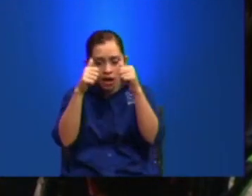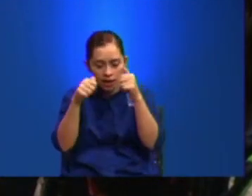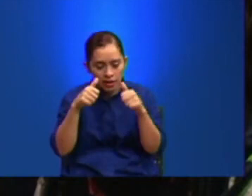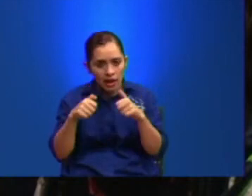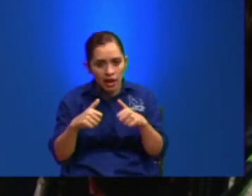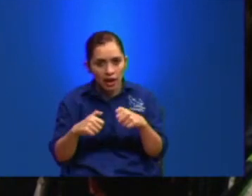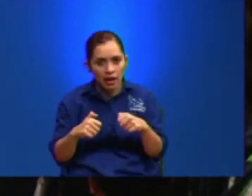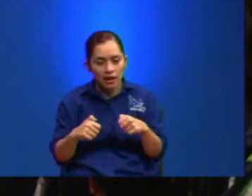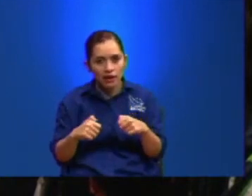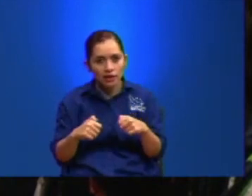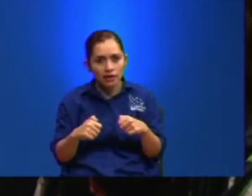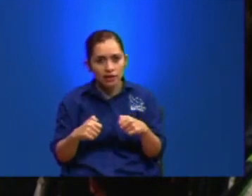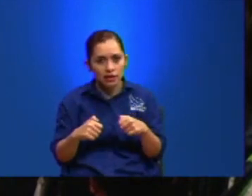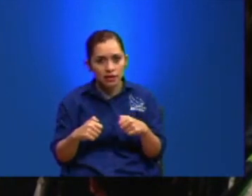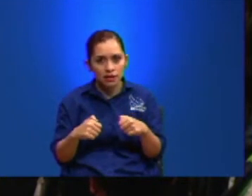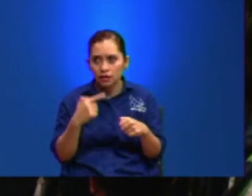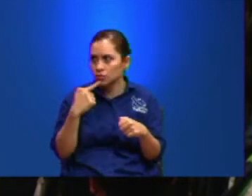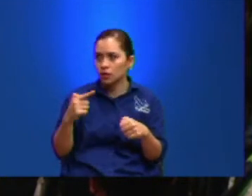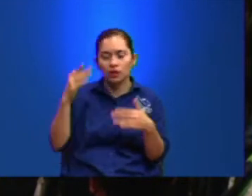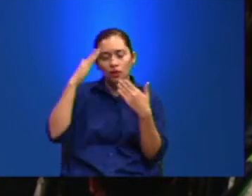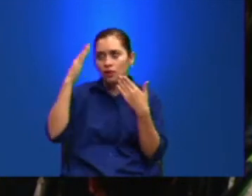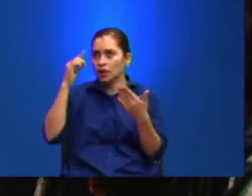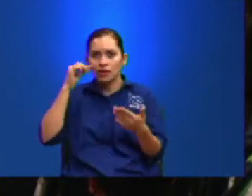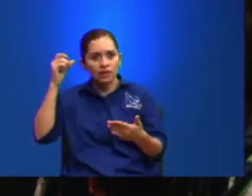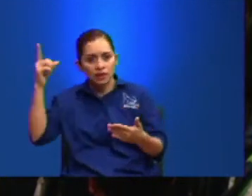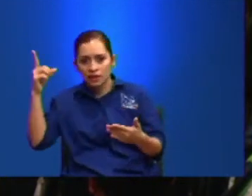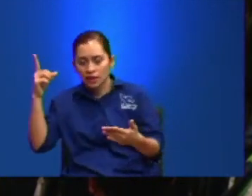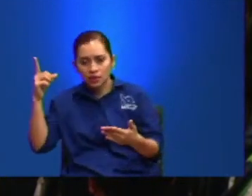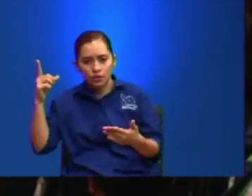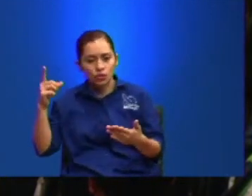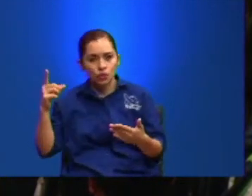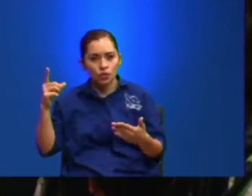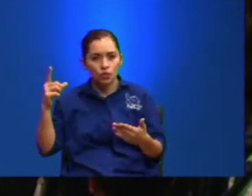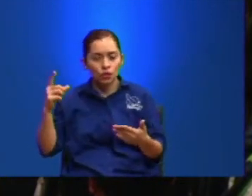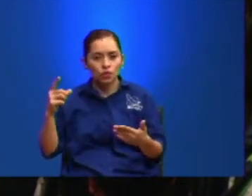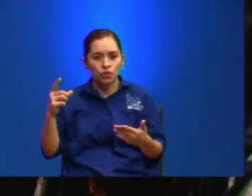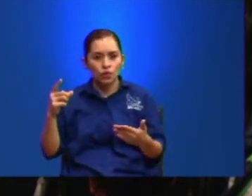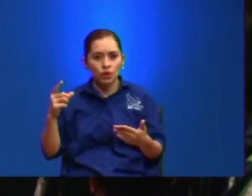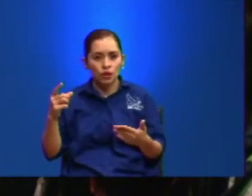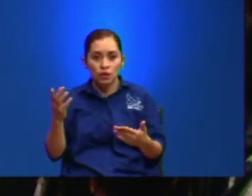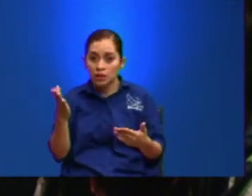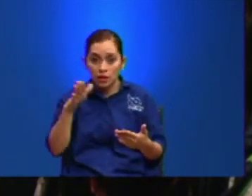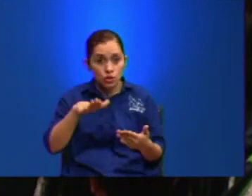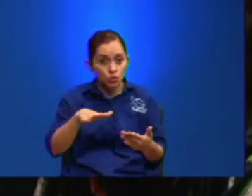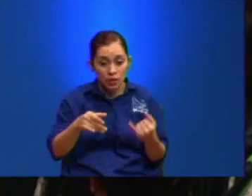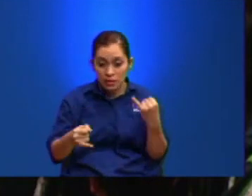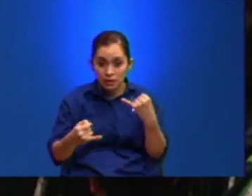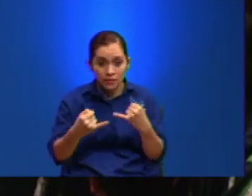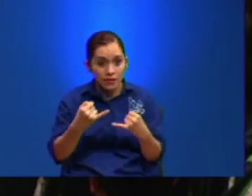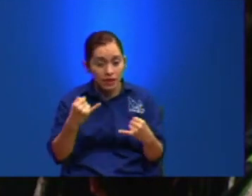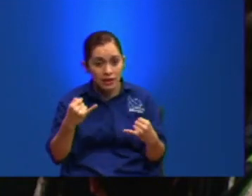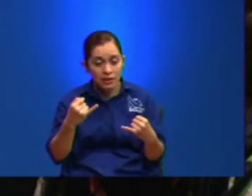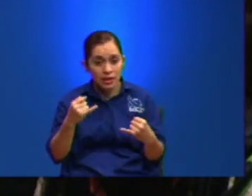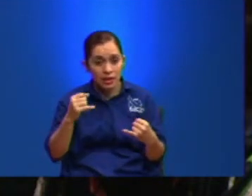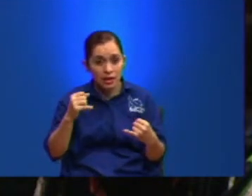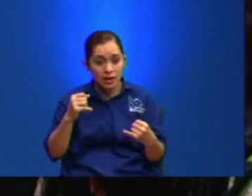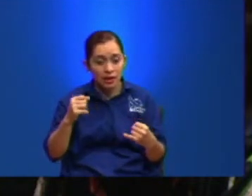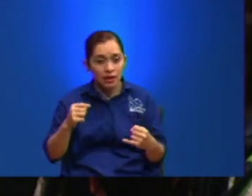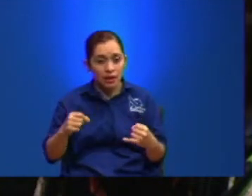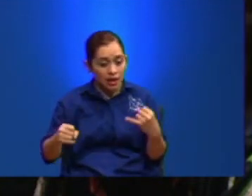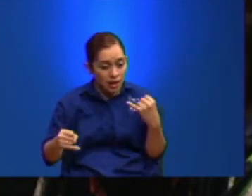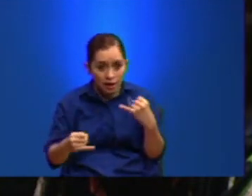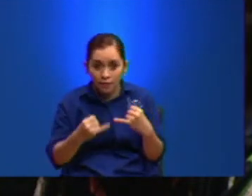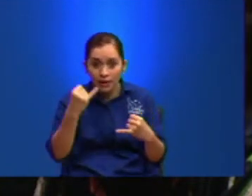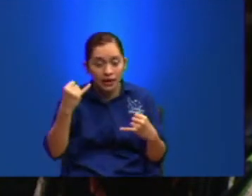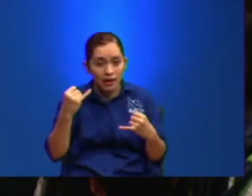gente padre ser re mayo en el oriente en de igual está aún así pero después del último culto fin